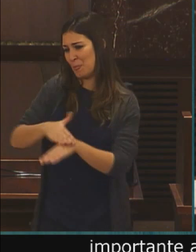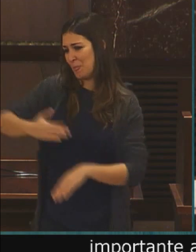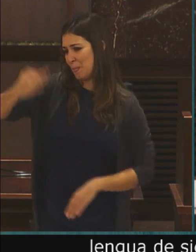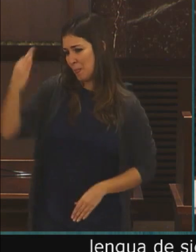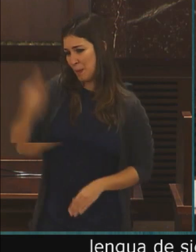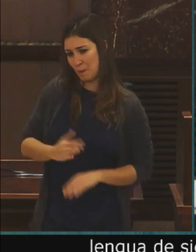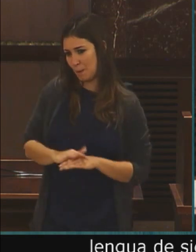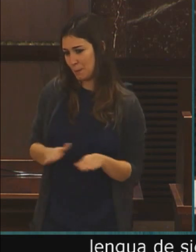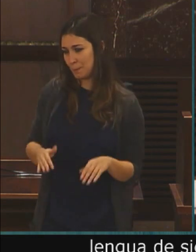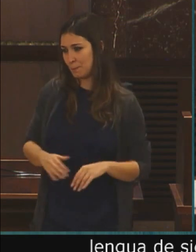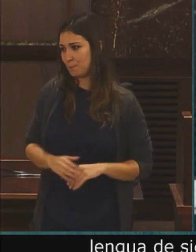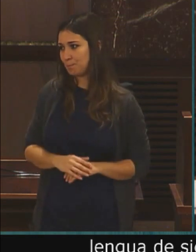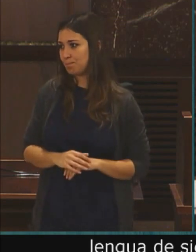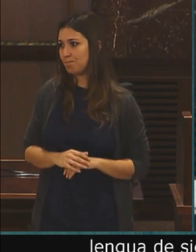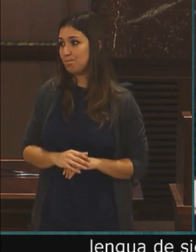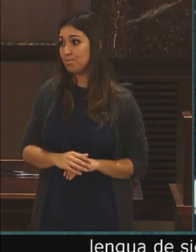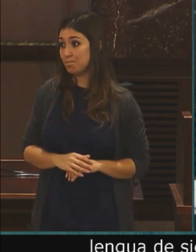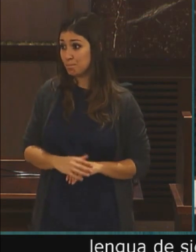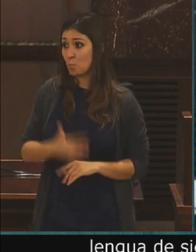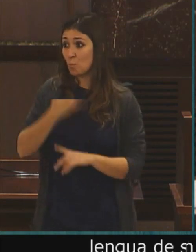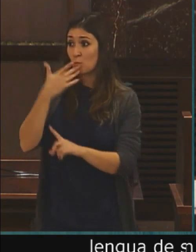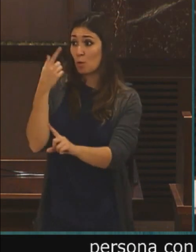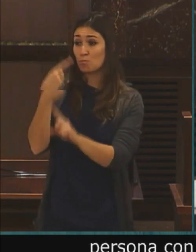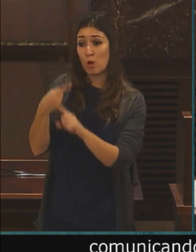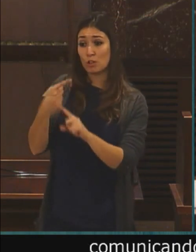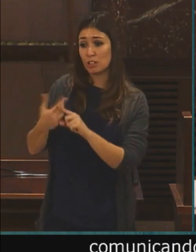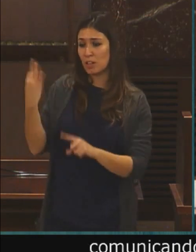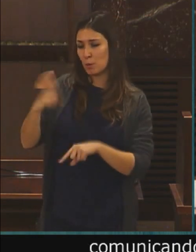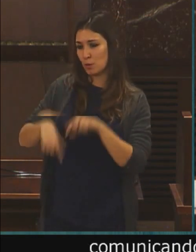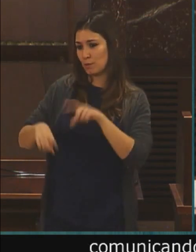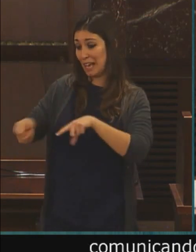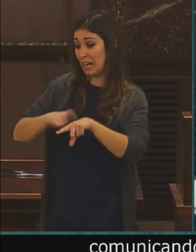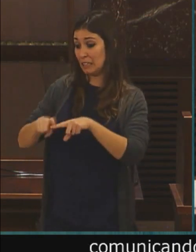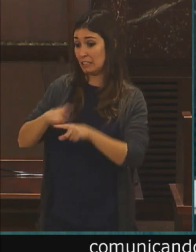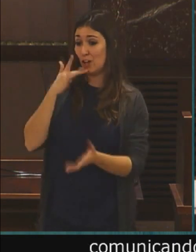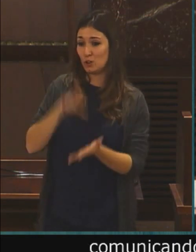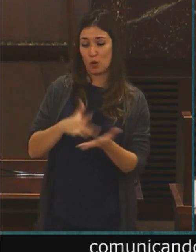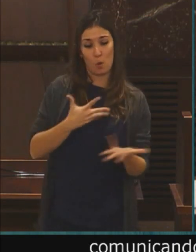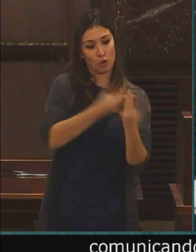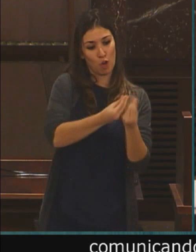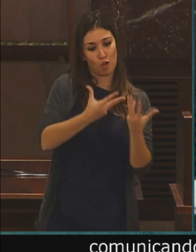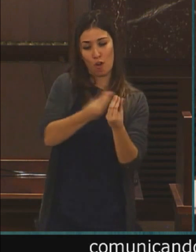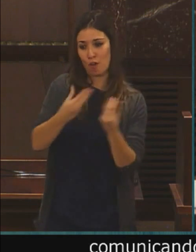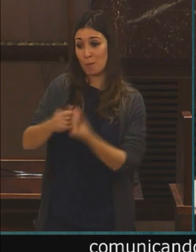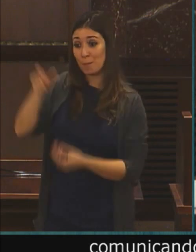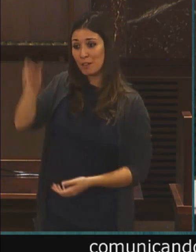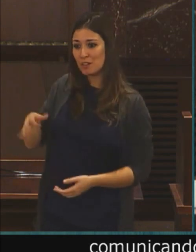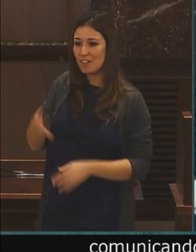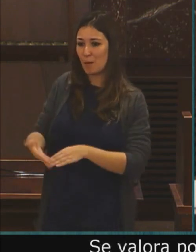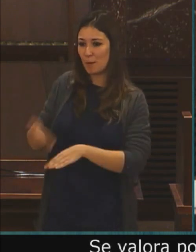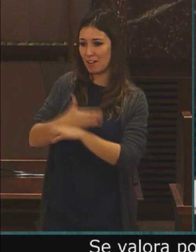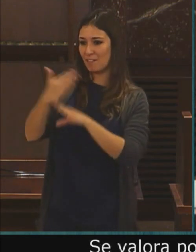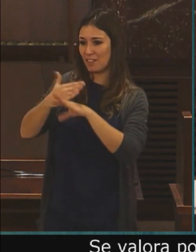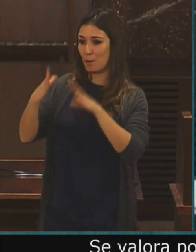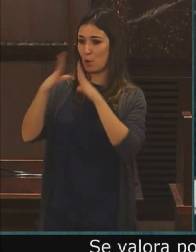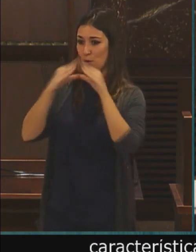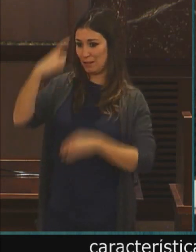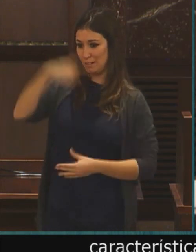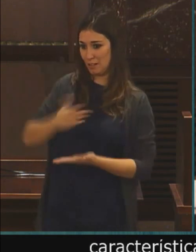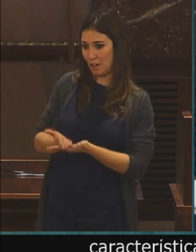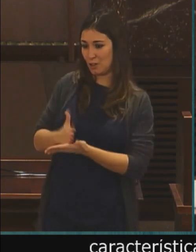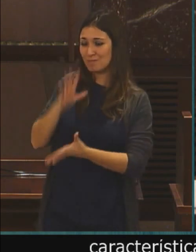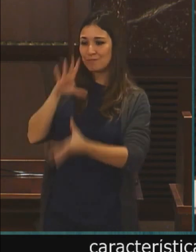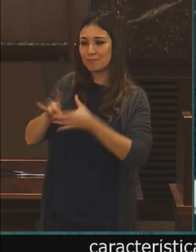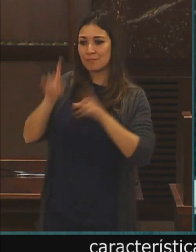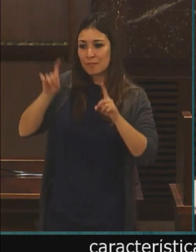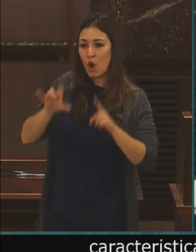básico. Se valora positivamente por las características de las intervenciones que realiza que la persona tenga una formación universitaria relacionada con el